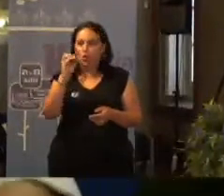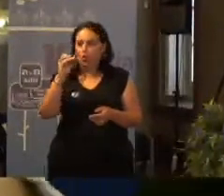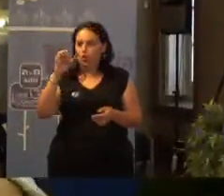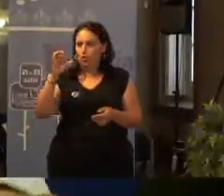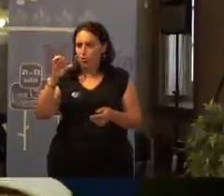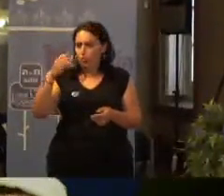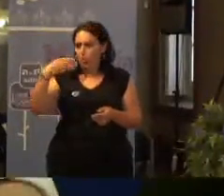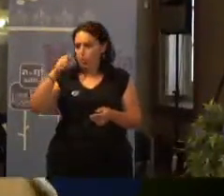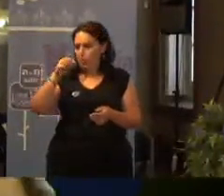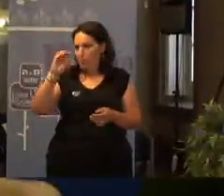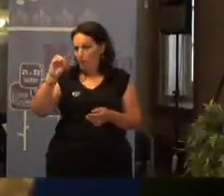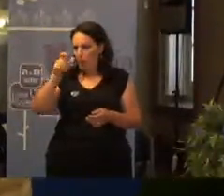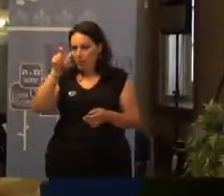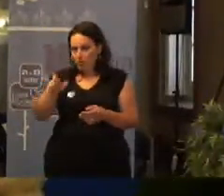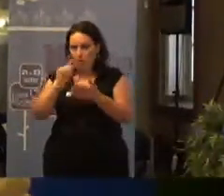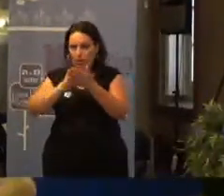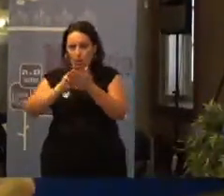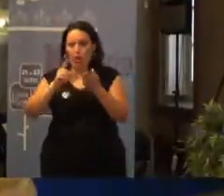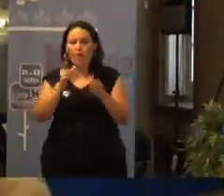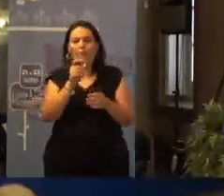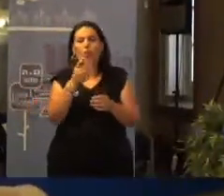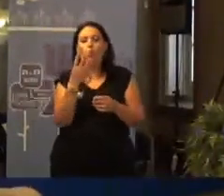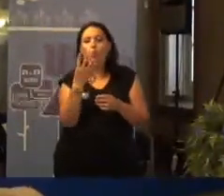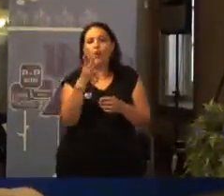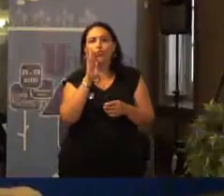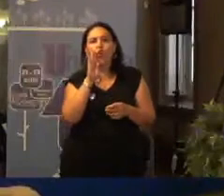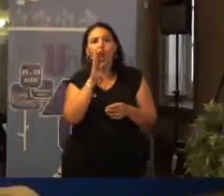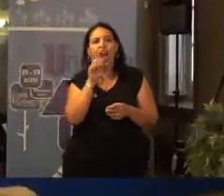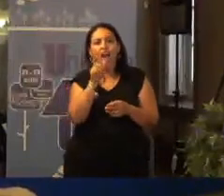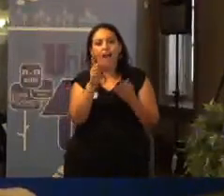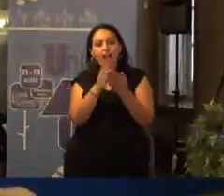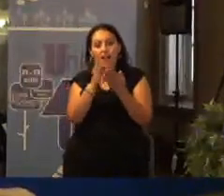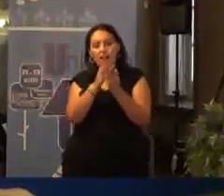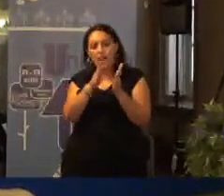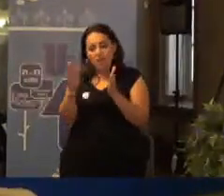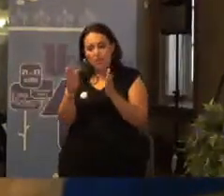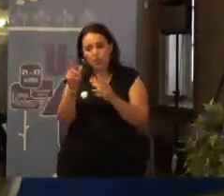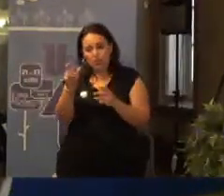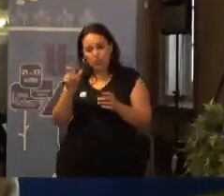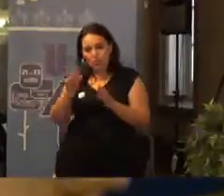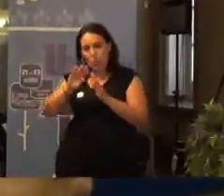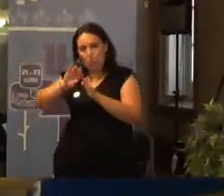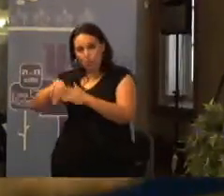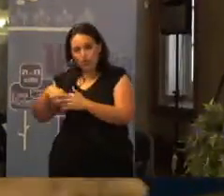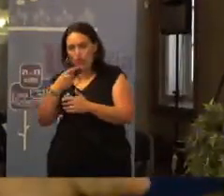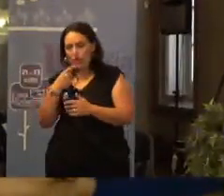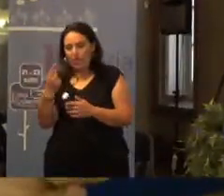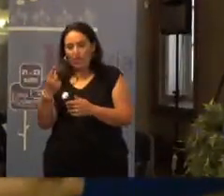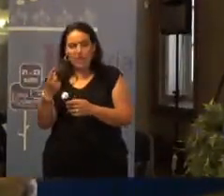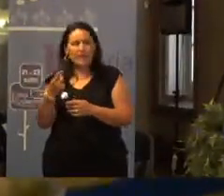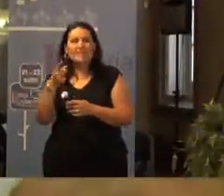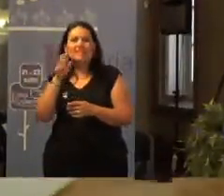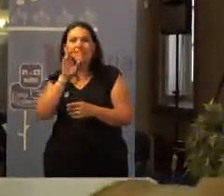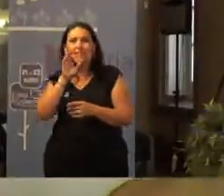precisamente no volume último dos 4, que é a idade dos extremos, que é a historia do século XX, dende a Guerra ao